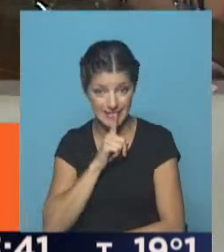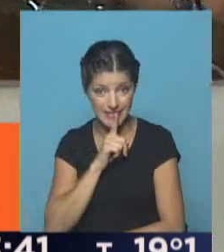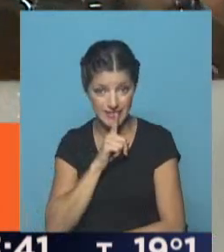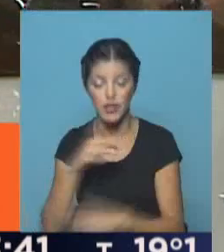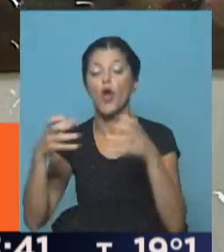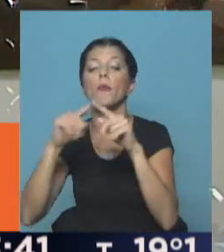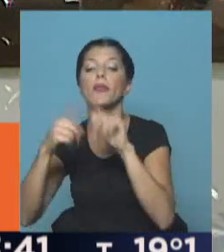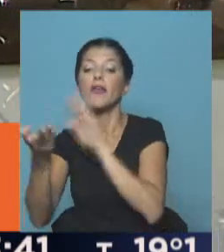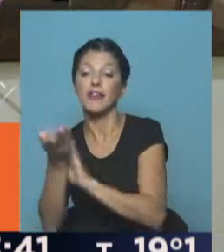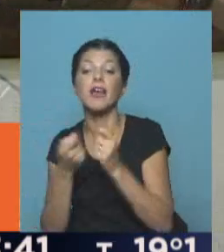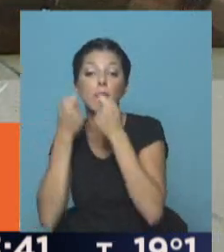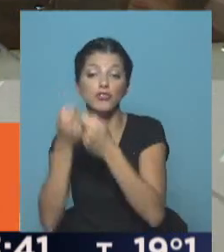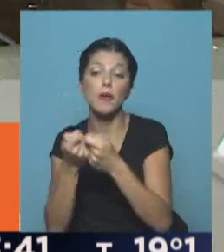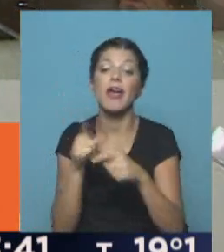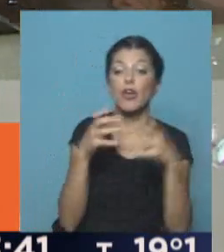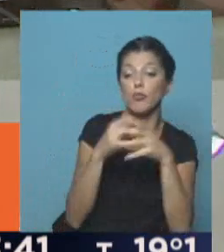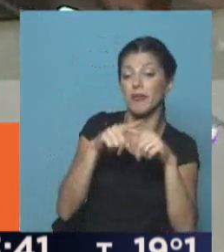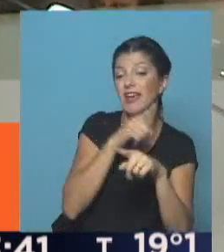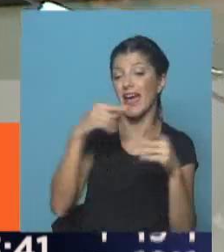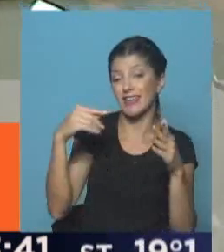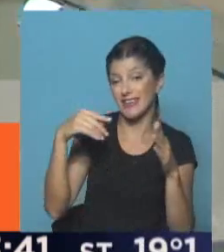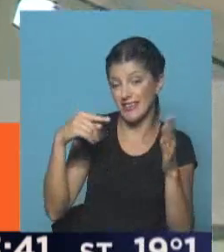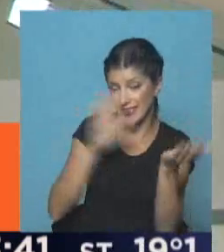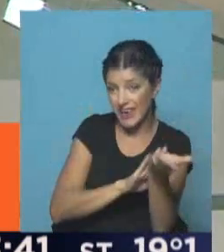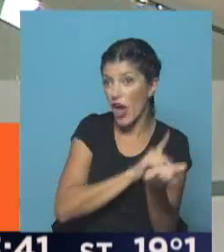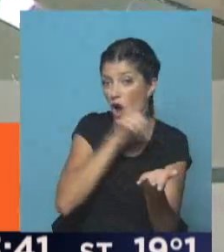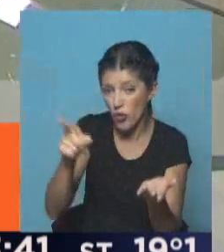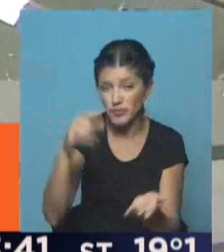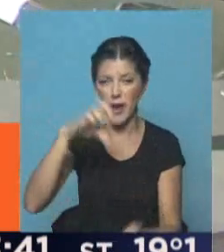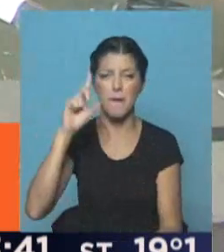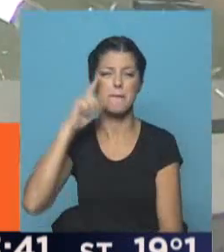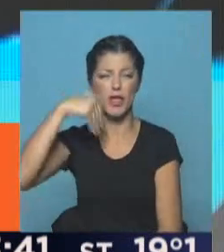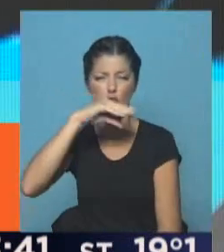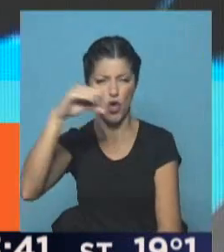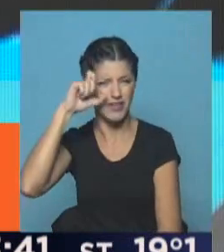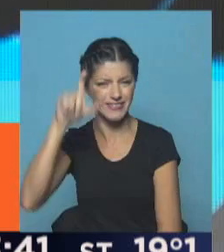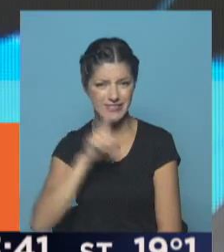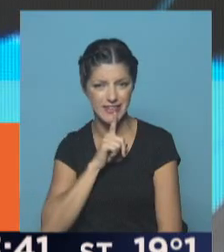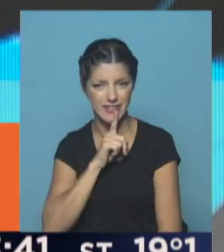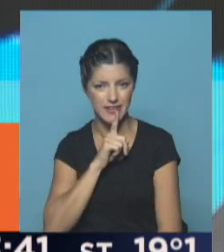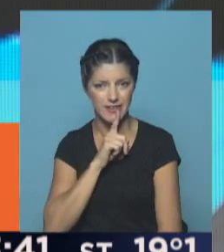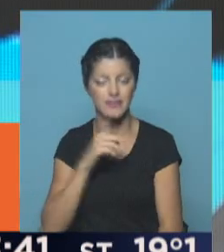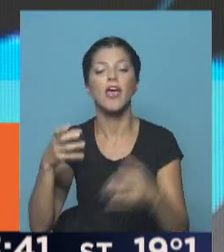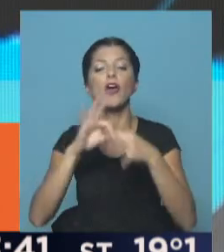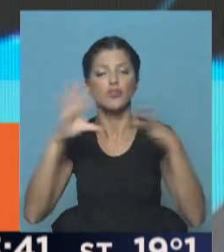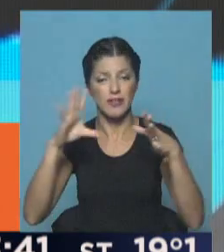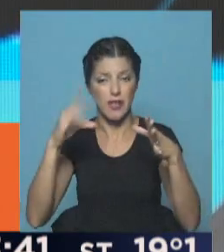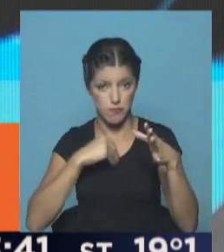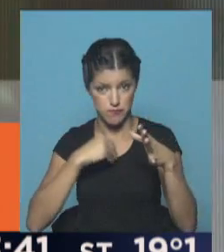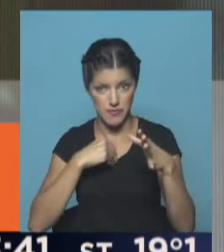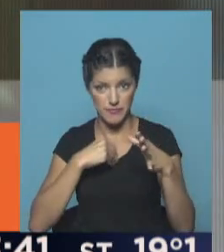a la izquierda antipinochetista que se unió la centroizquierda a la democracia cristiana partido socialista sobre todo si se unió para derrotar al régimen